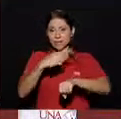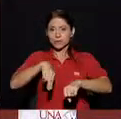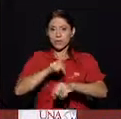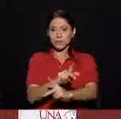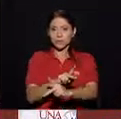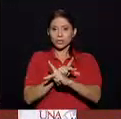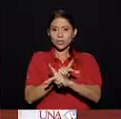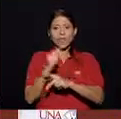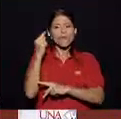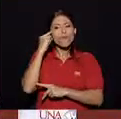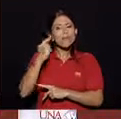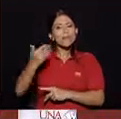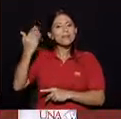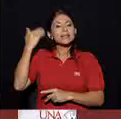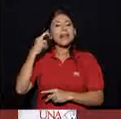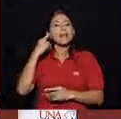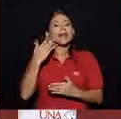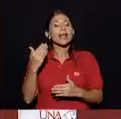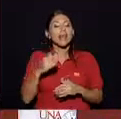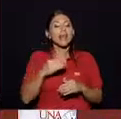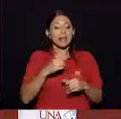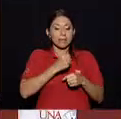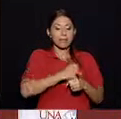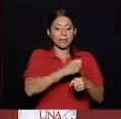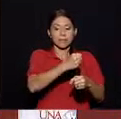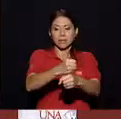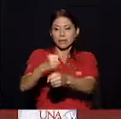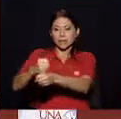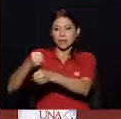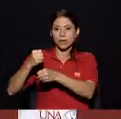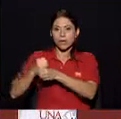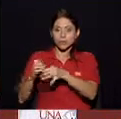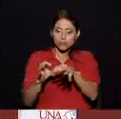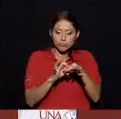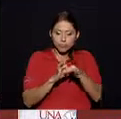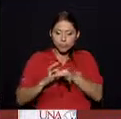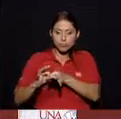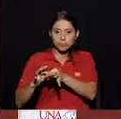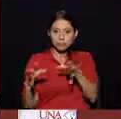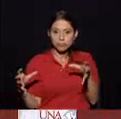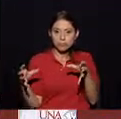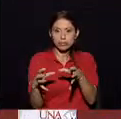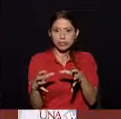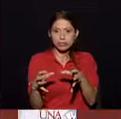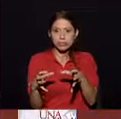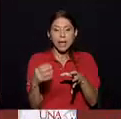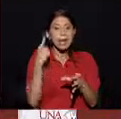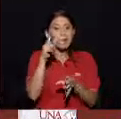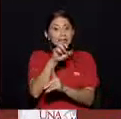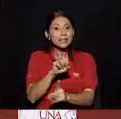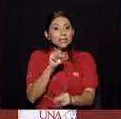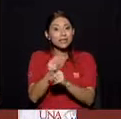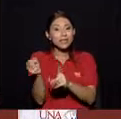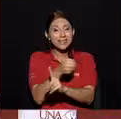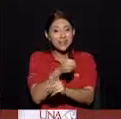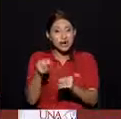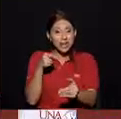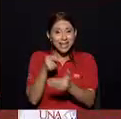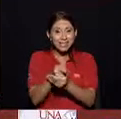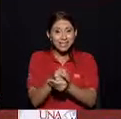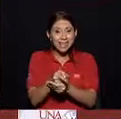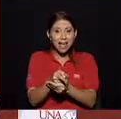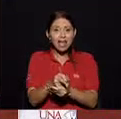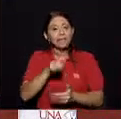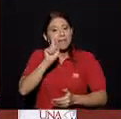y no podemos aplicar tampoco el Código Penal. Y retomo el deber de denuncia Todos los funcionarios públicos